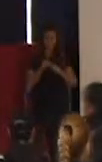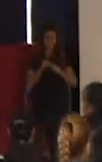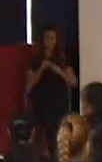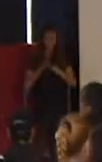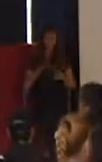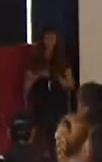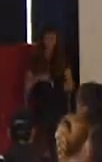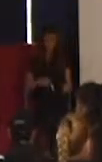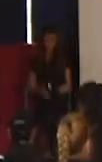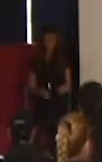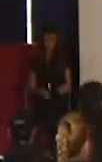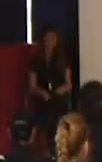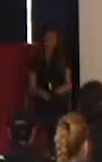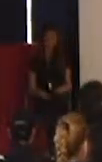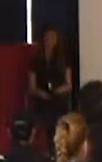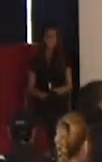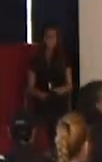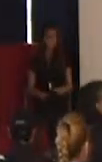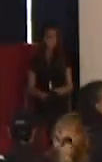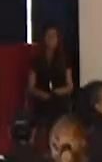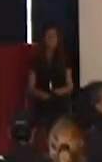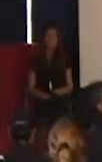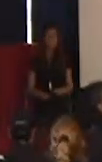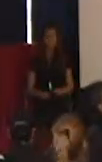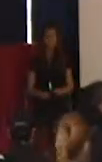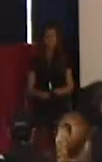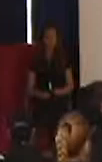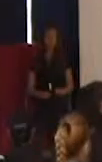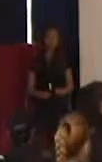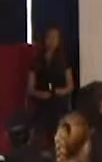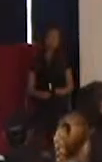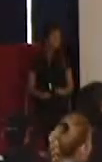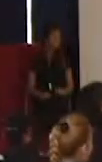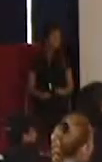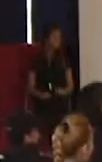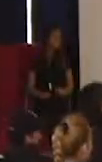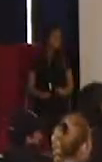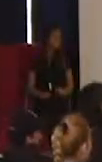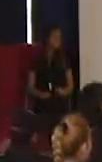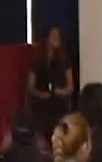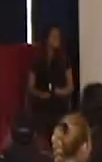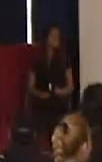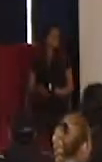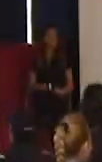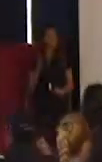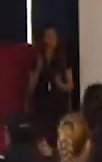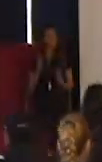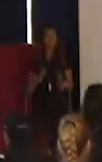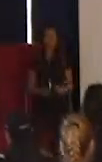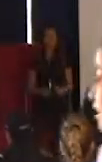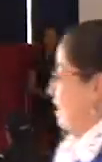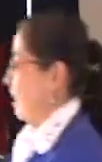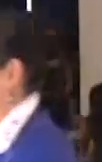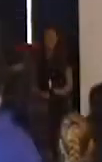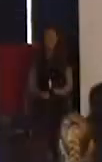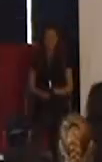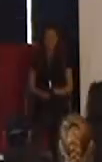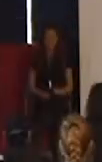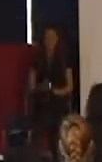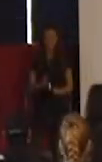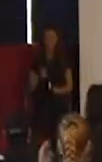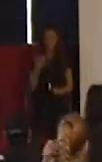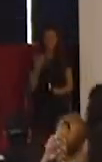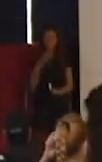¿Listo? Muy bien. Ay, se siente como un descanso, ¿sí o no?